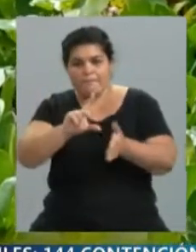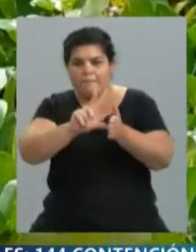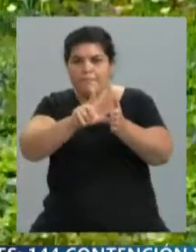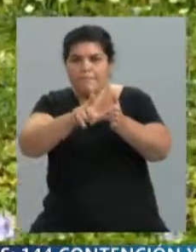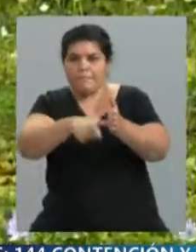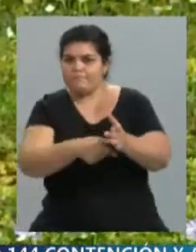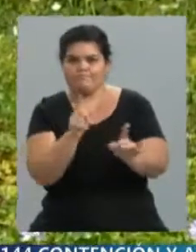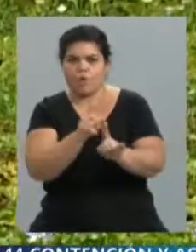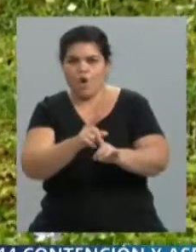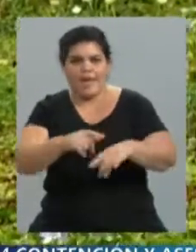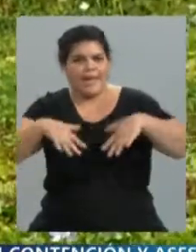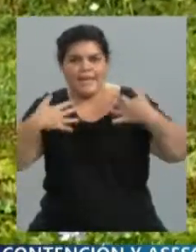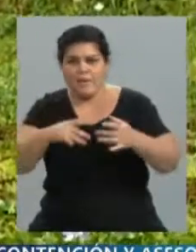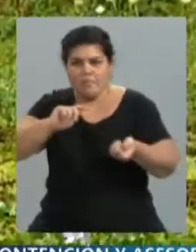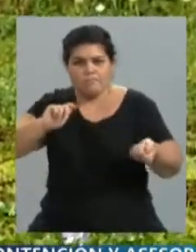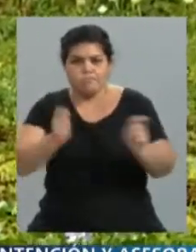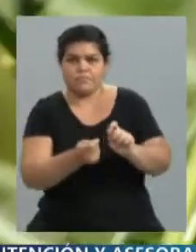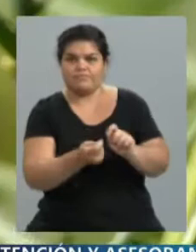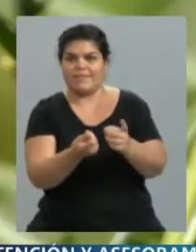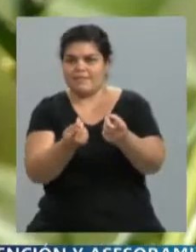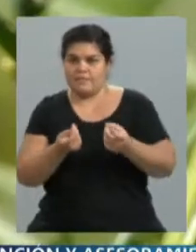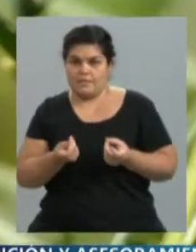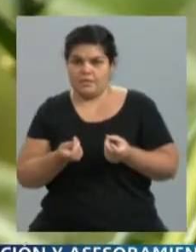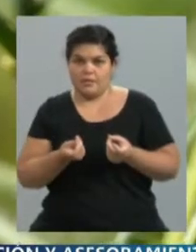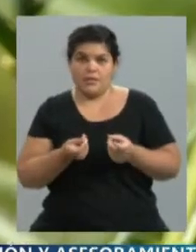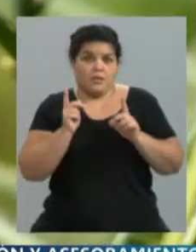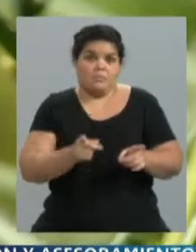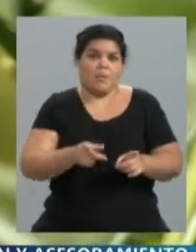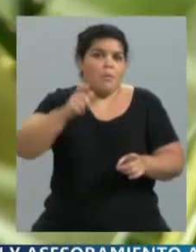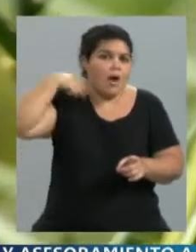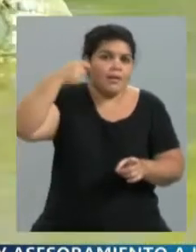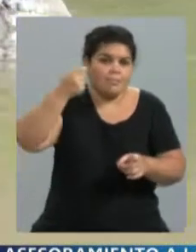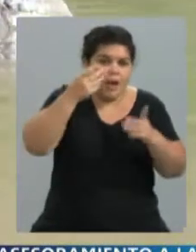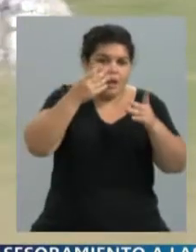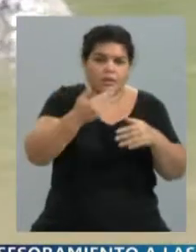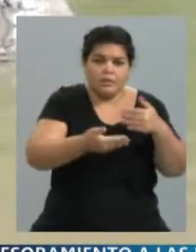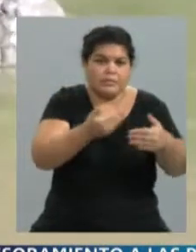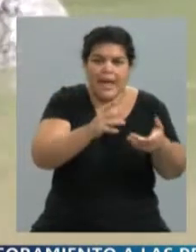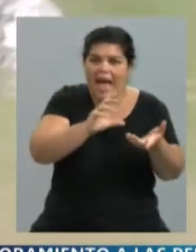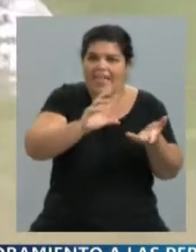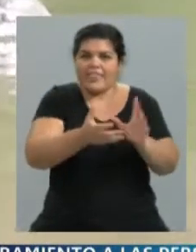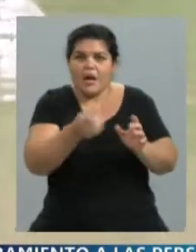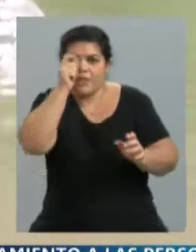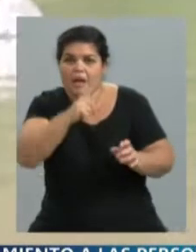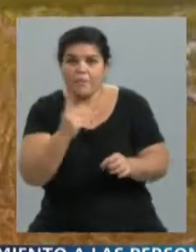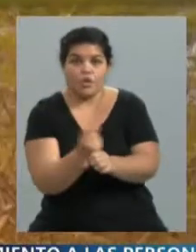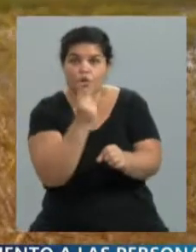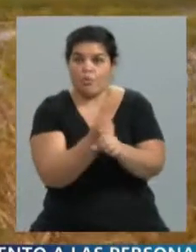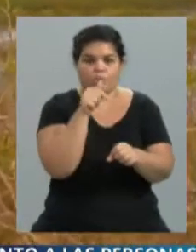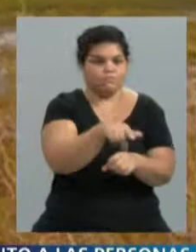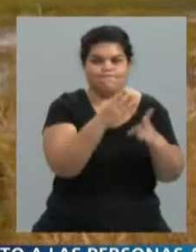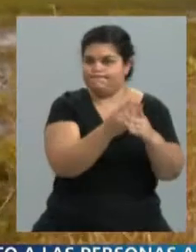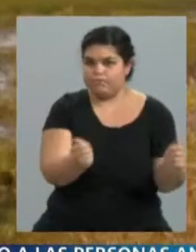superan las posibilidades de adaptación también. Por eso la extinción de las especies, por eso la amenaza y la vulnerabilidad de tantas especies,